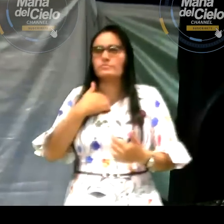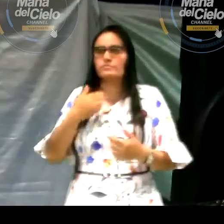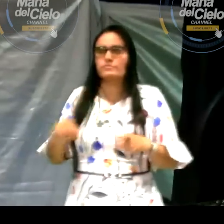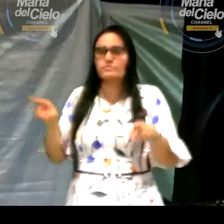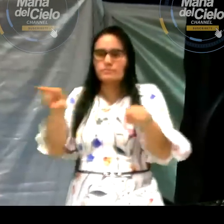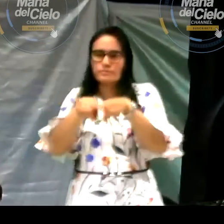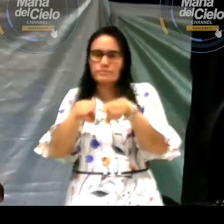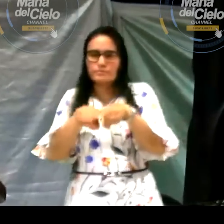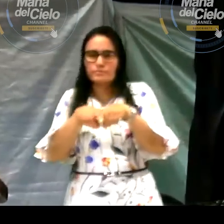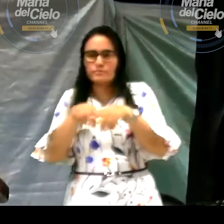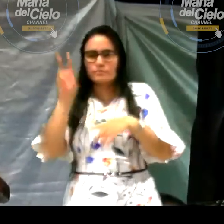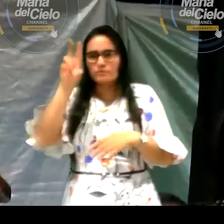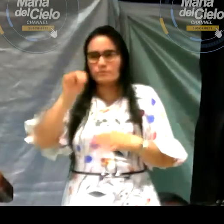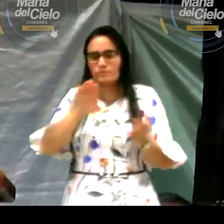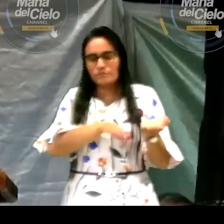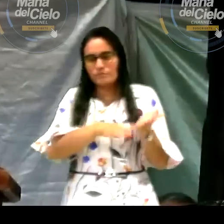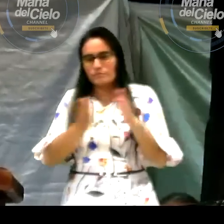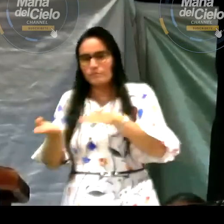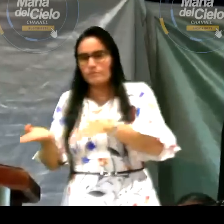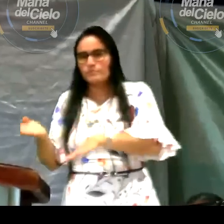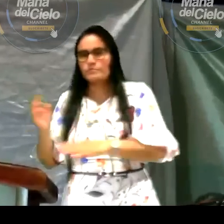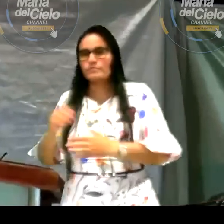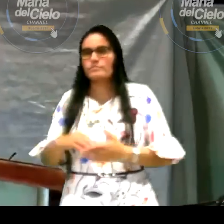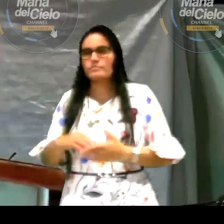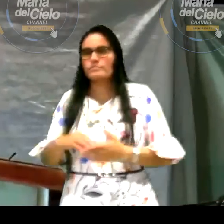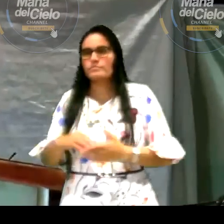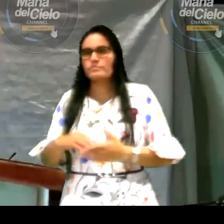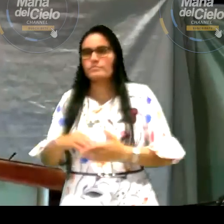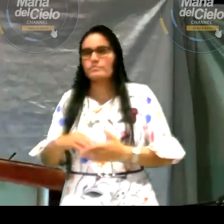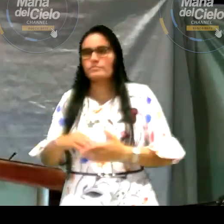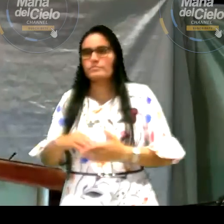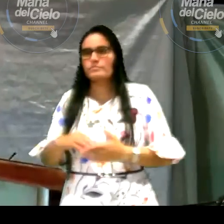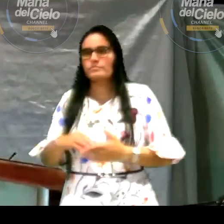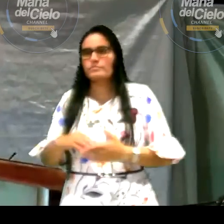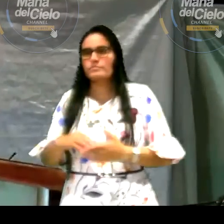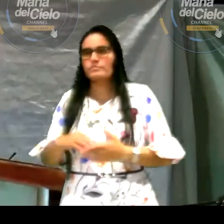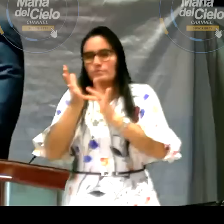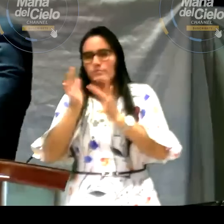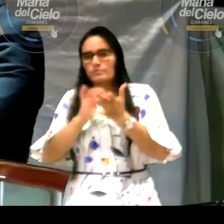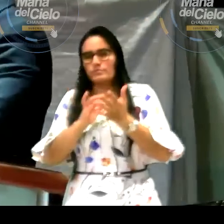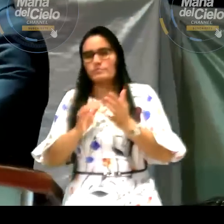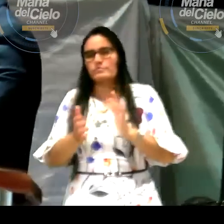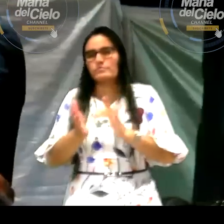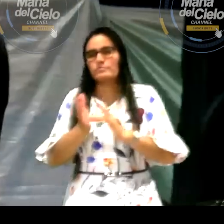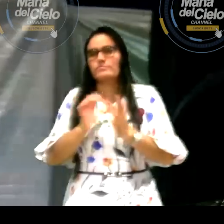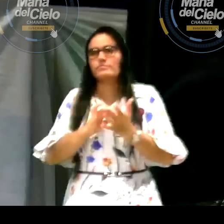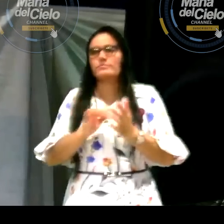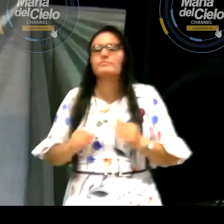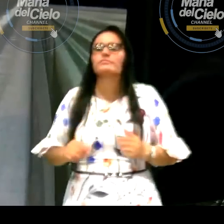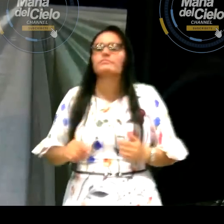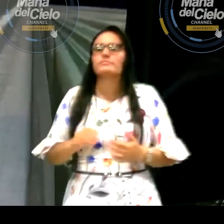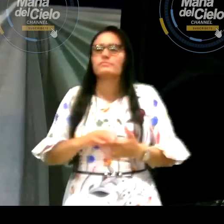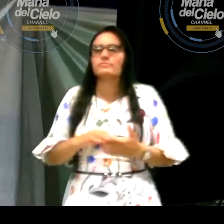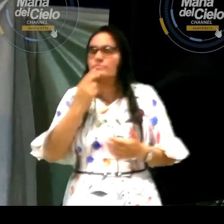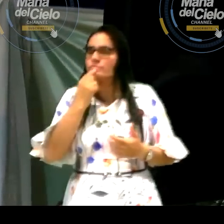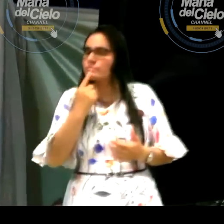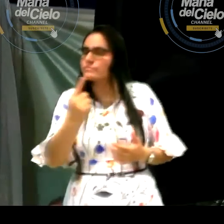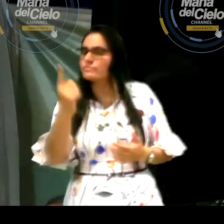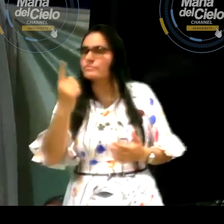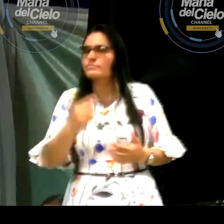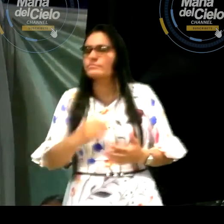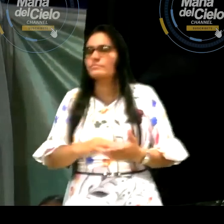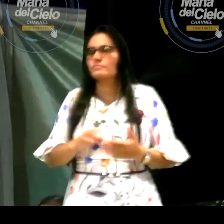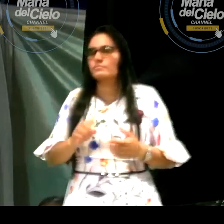muerto. Y Jesús, con toda frialdad y tranquilidad, le dice: tu hermano resucitará.